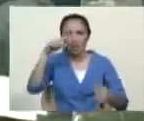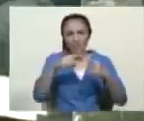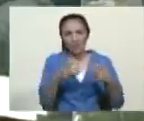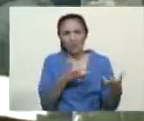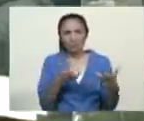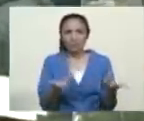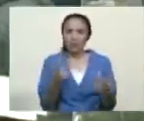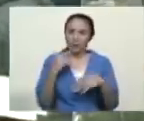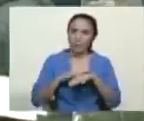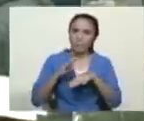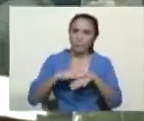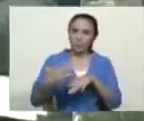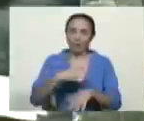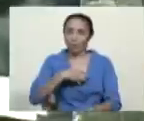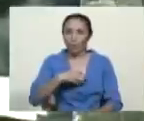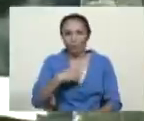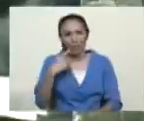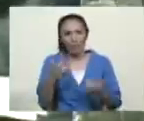opción. No se puede